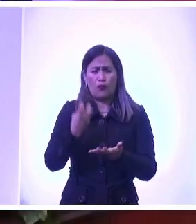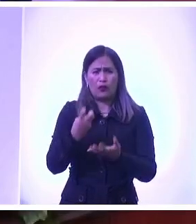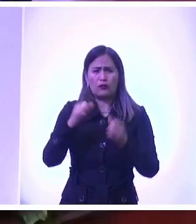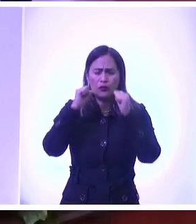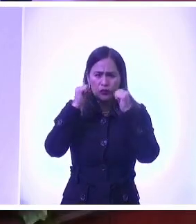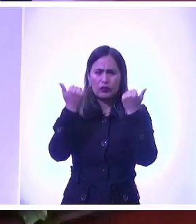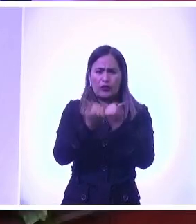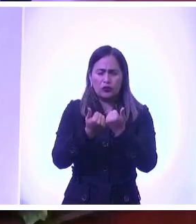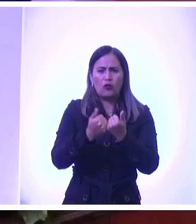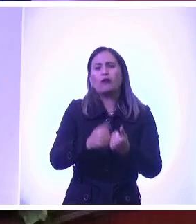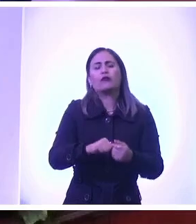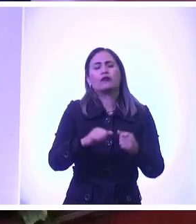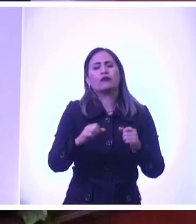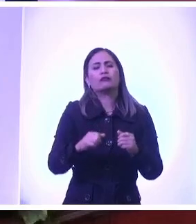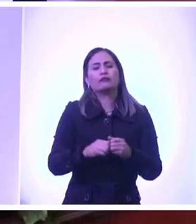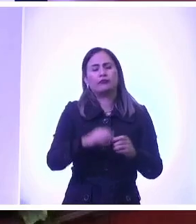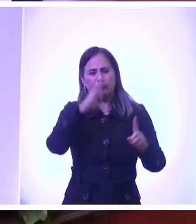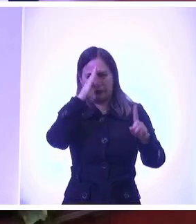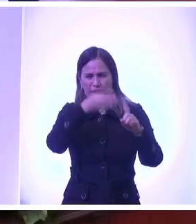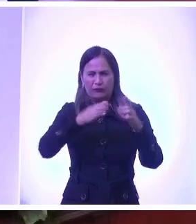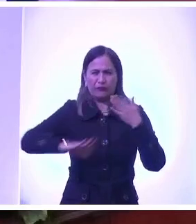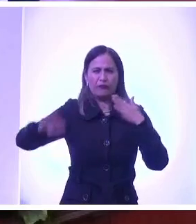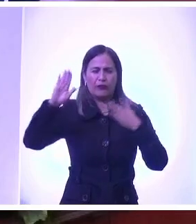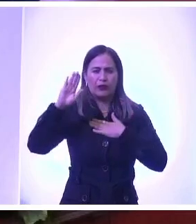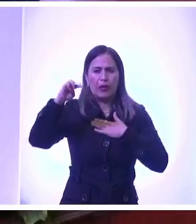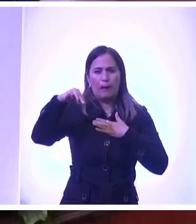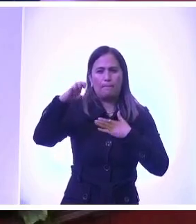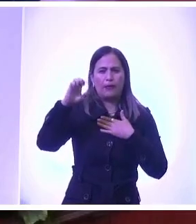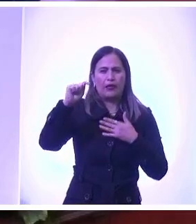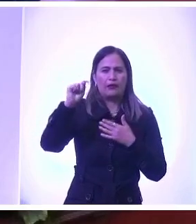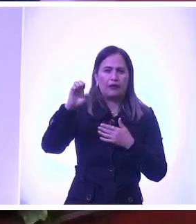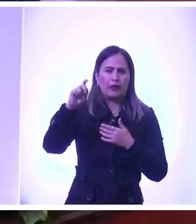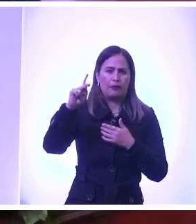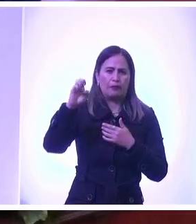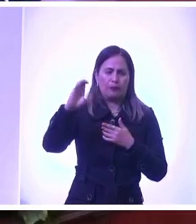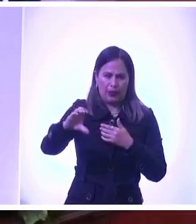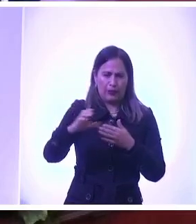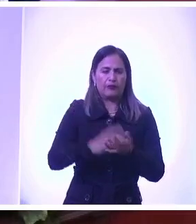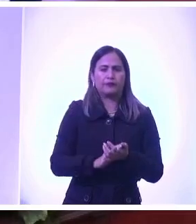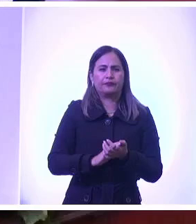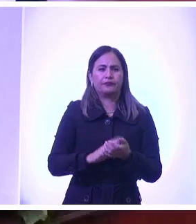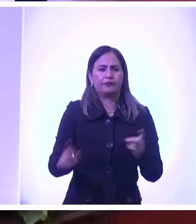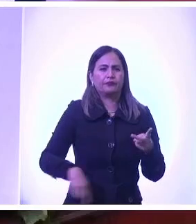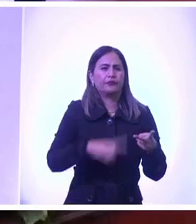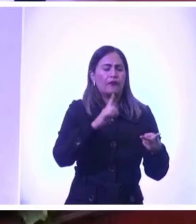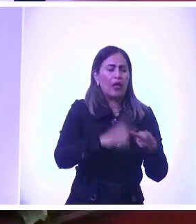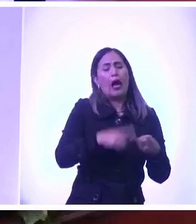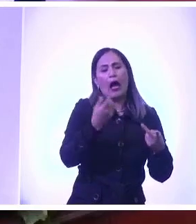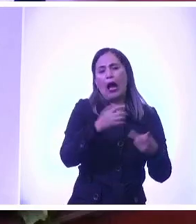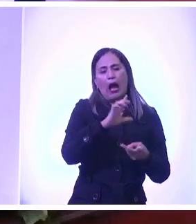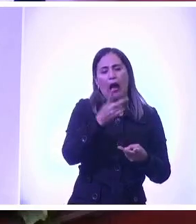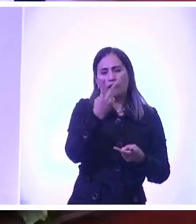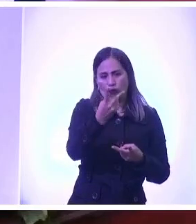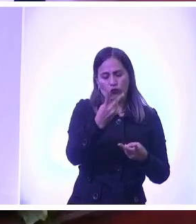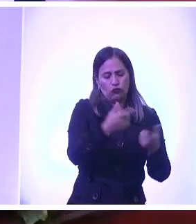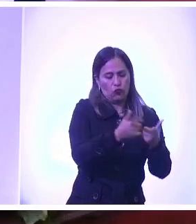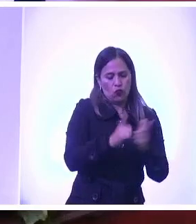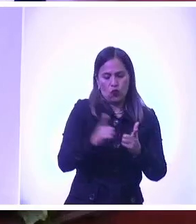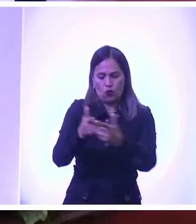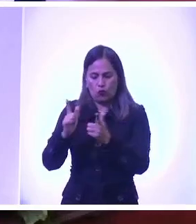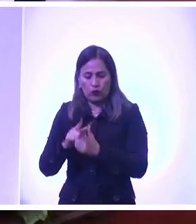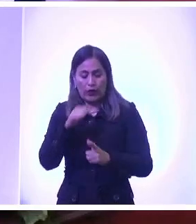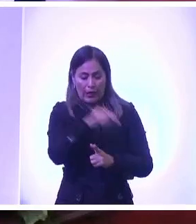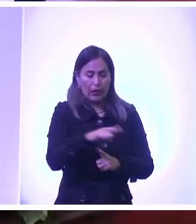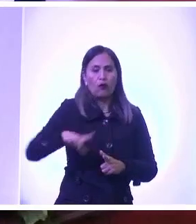contido con Metepec solo hay dos ciudadanos solo hay dos tipos de ciudadanos ciudadanos con cargo y ciudadanos sin cargo no hay otro Pero